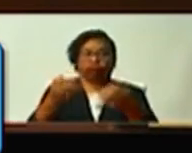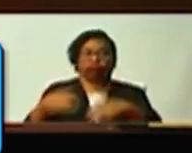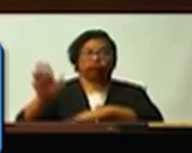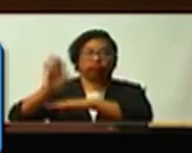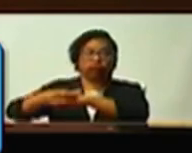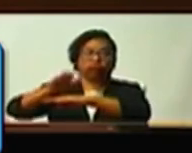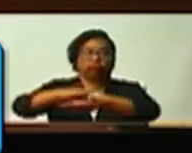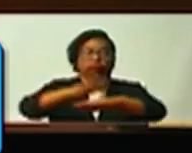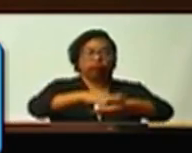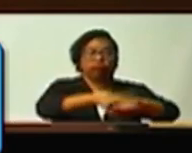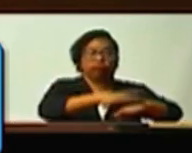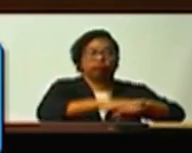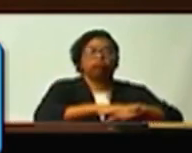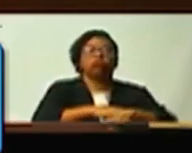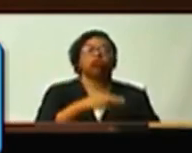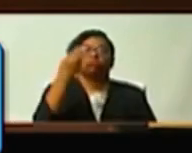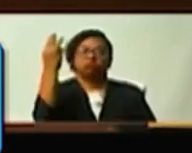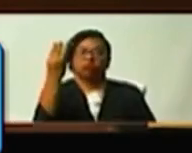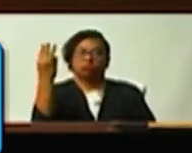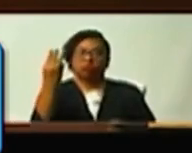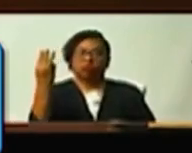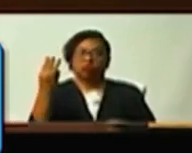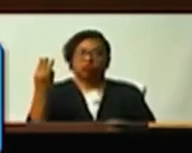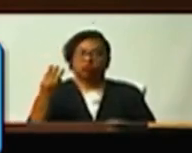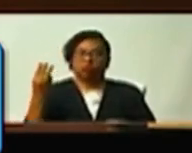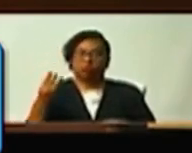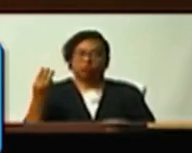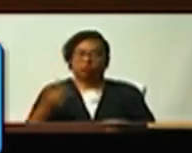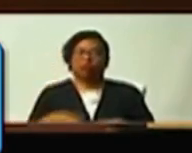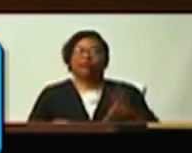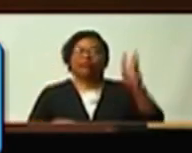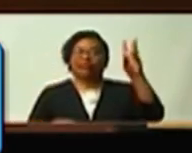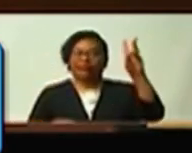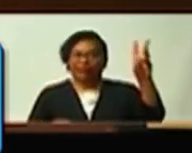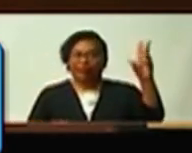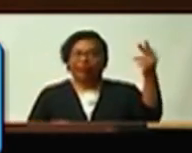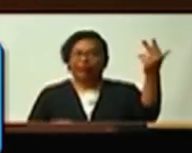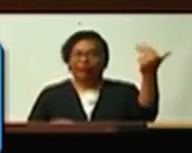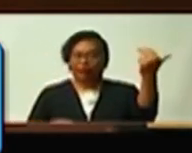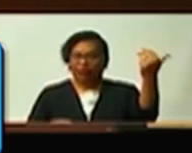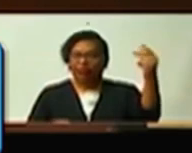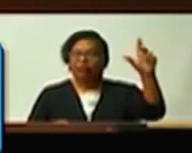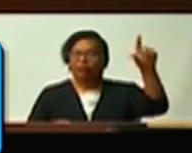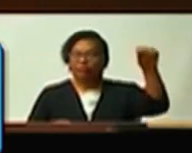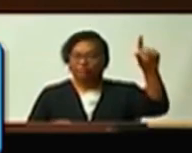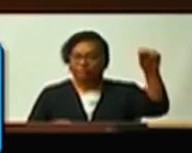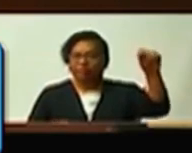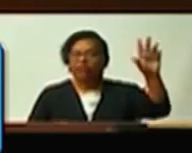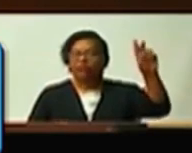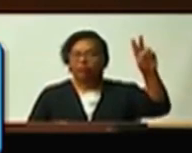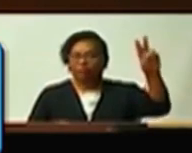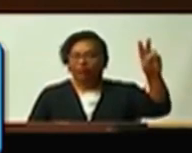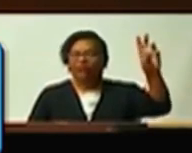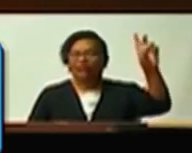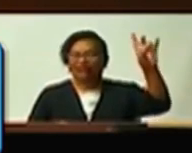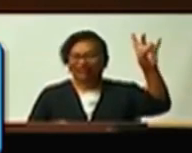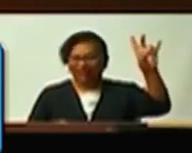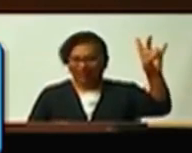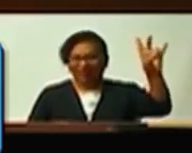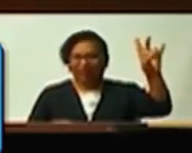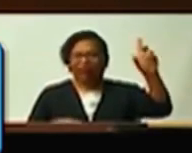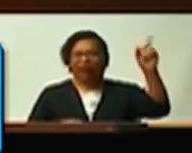13, el 20, el 27 de septiembre, que son cada día de eso es miércoles.